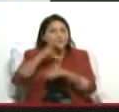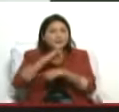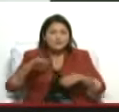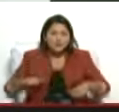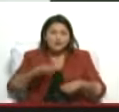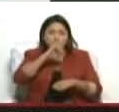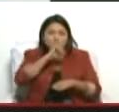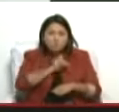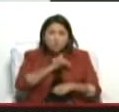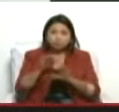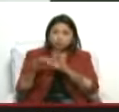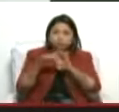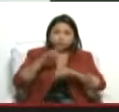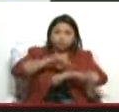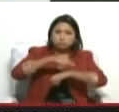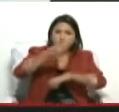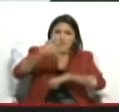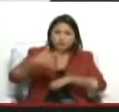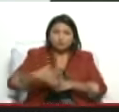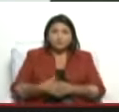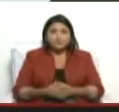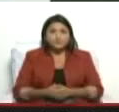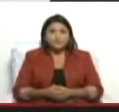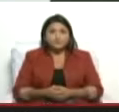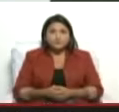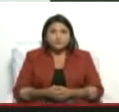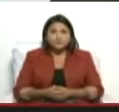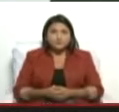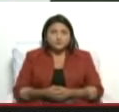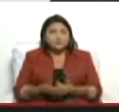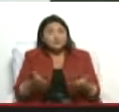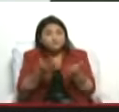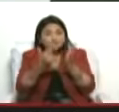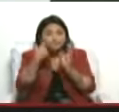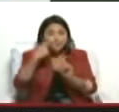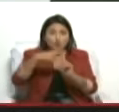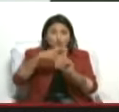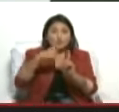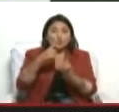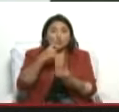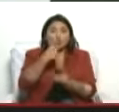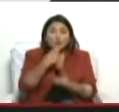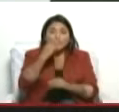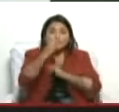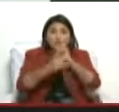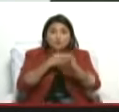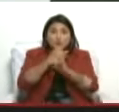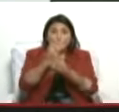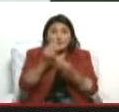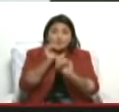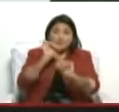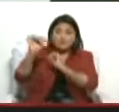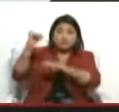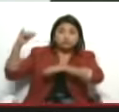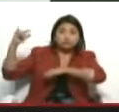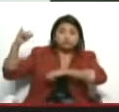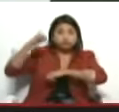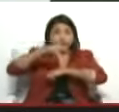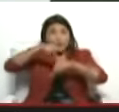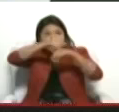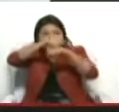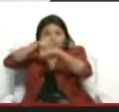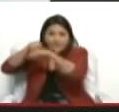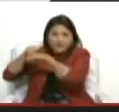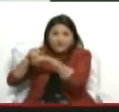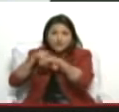involucrados en la operación promover ante la Cruz Roja Internacional para evitar ataques aéreos o